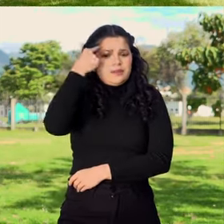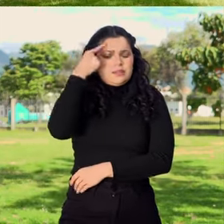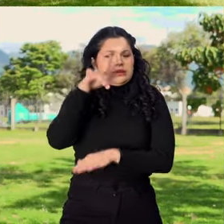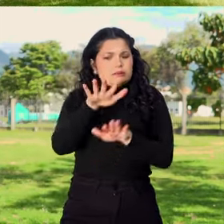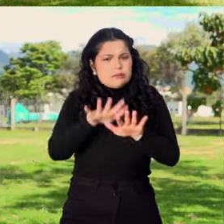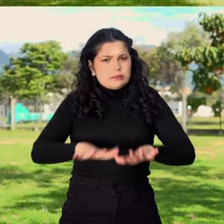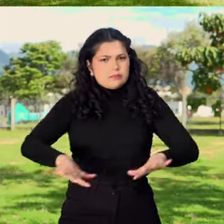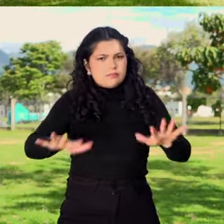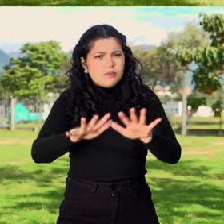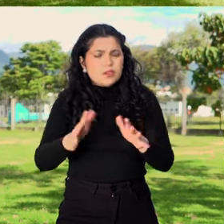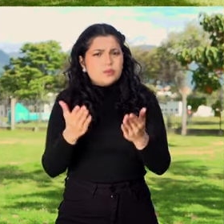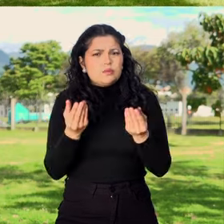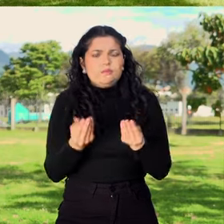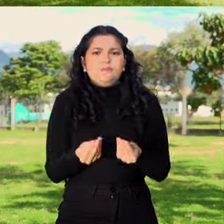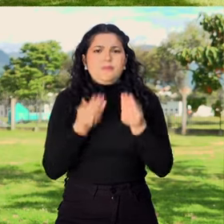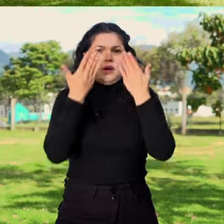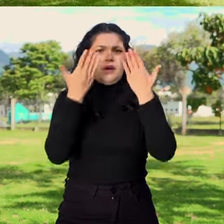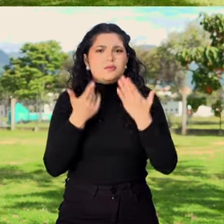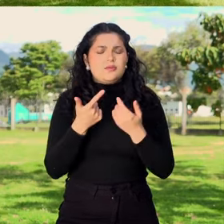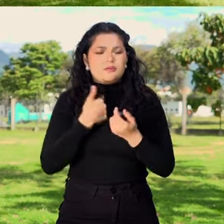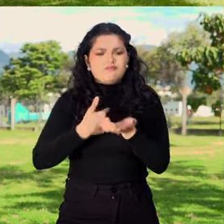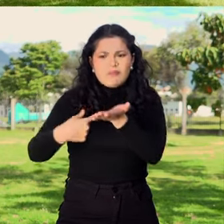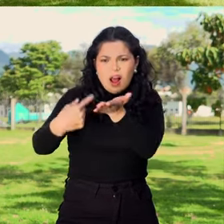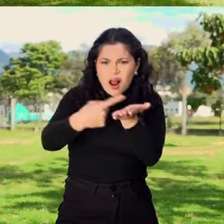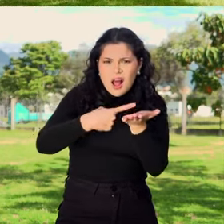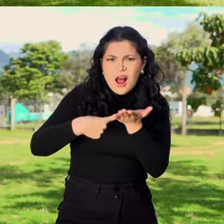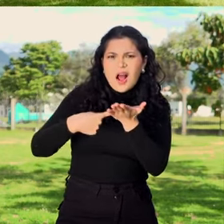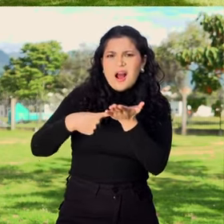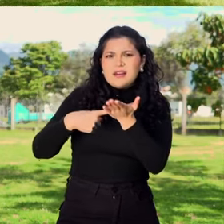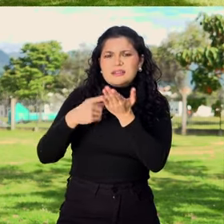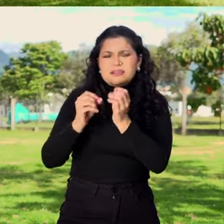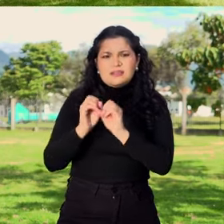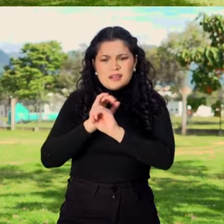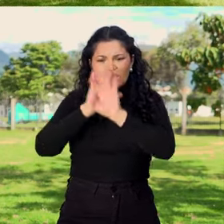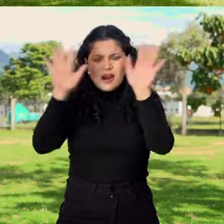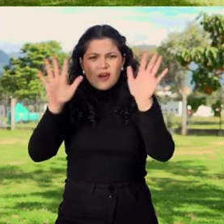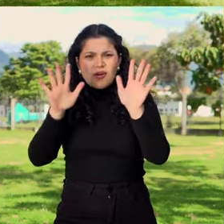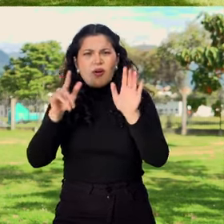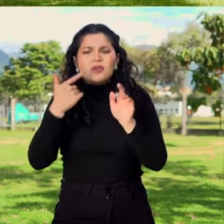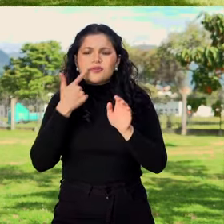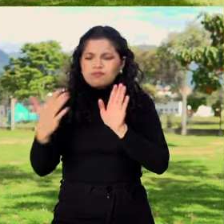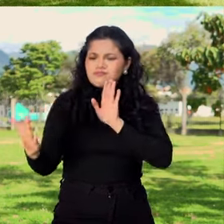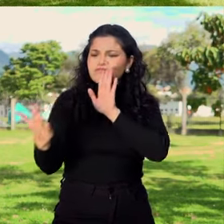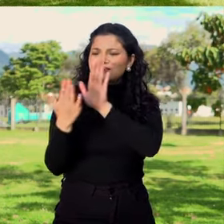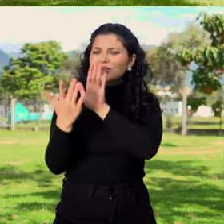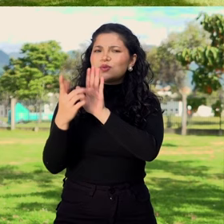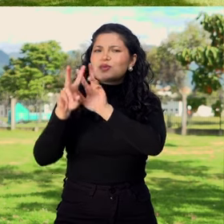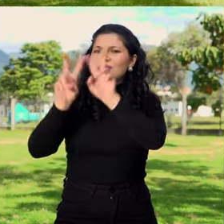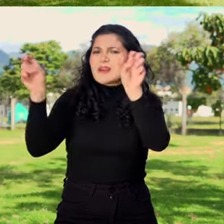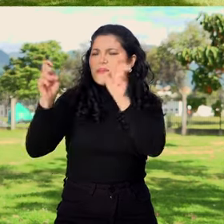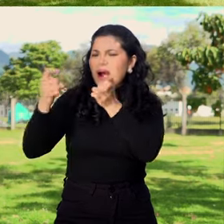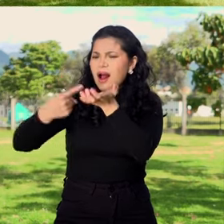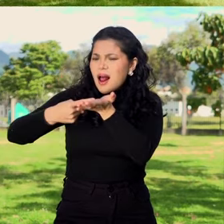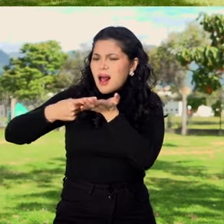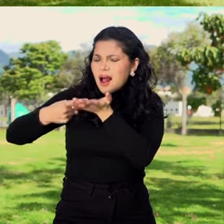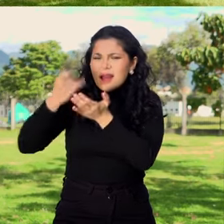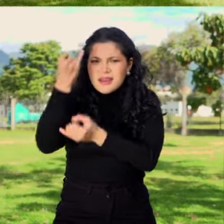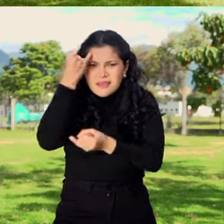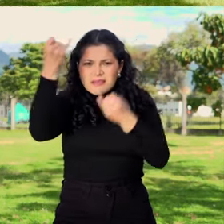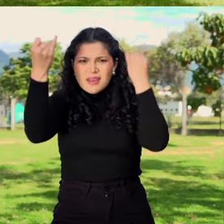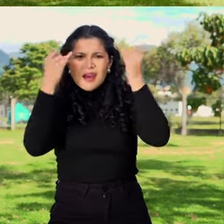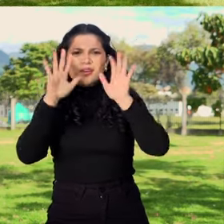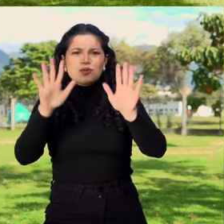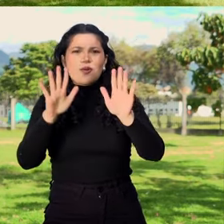espacios muy valiosos de deliberación y de diálogo de Cara a la discusión sobre las ideas